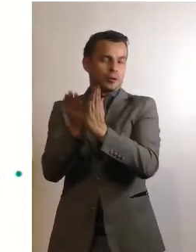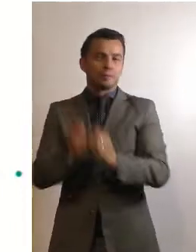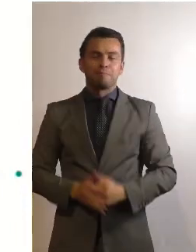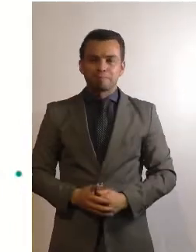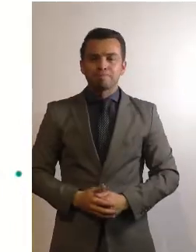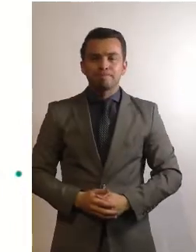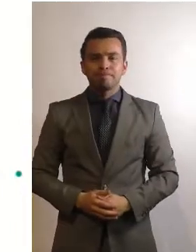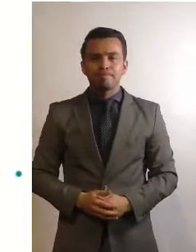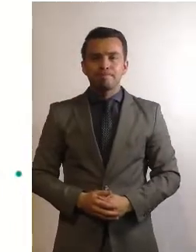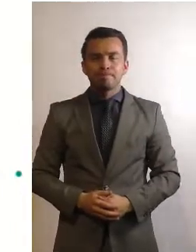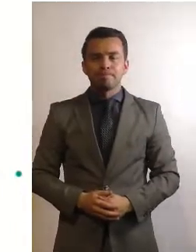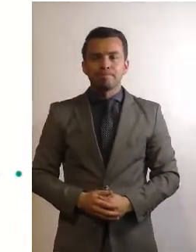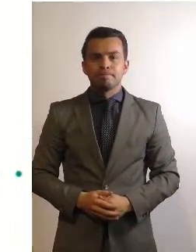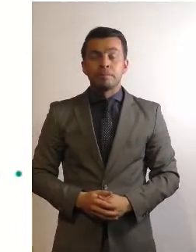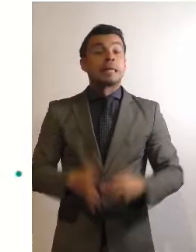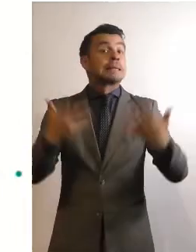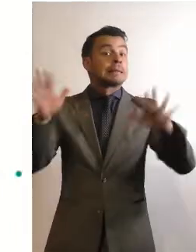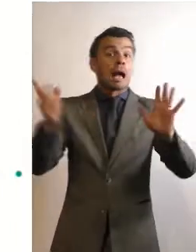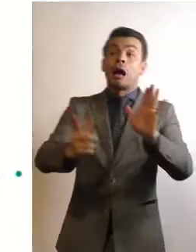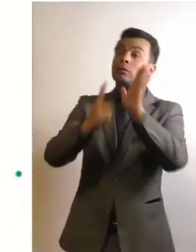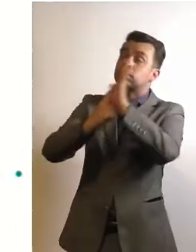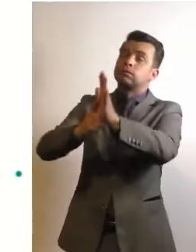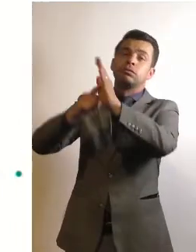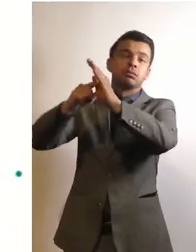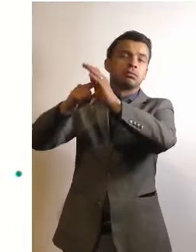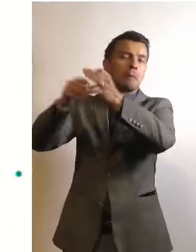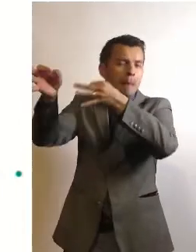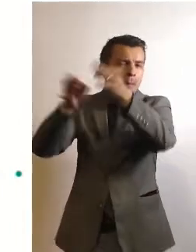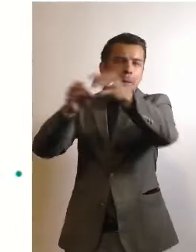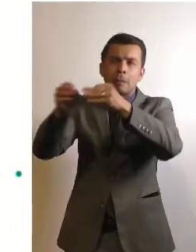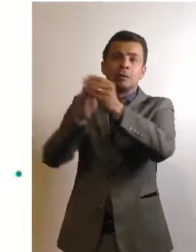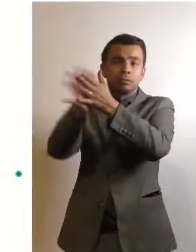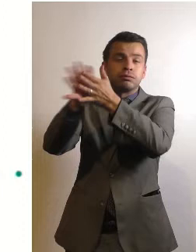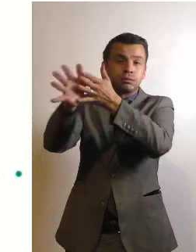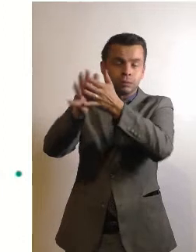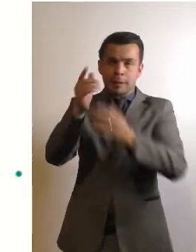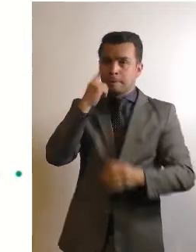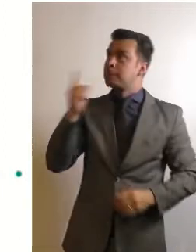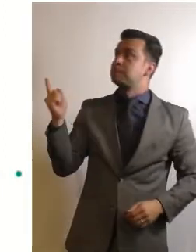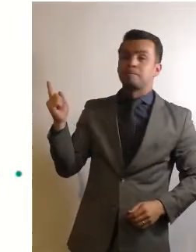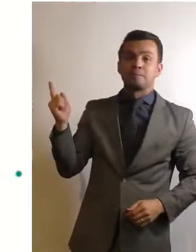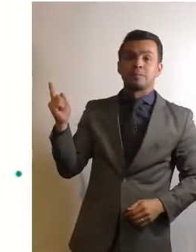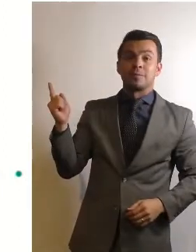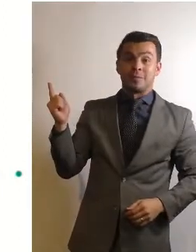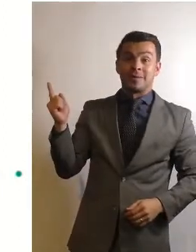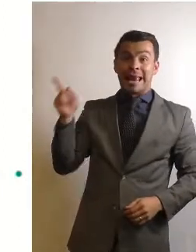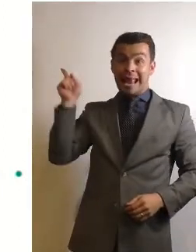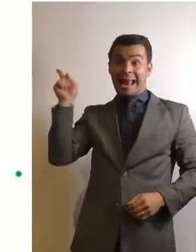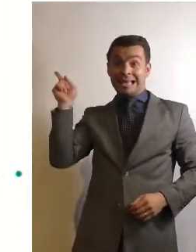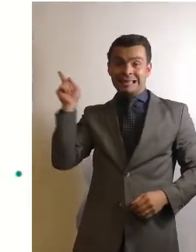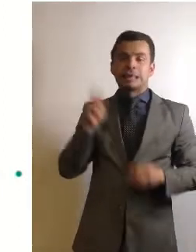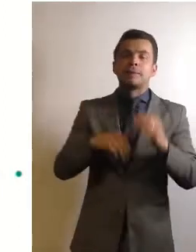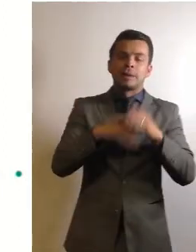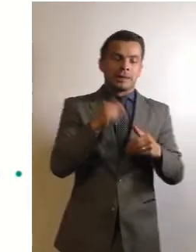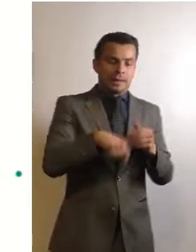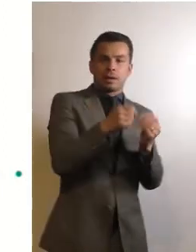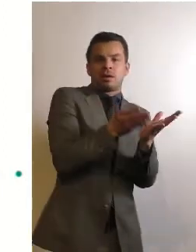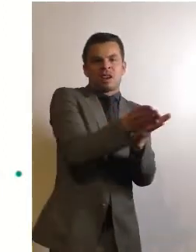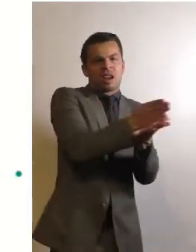De acuerdo con esto, pues vemos aquí algunos de los programas que van a realizar estas